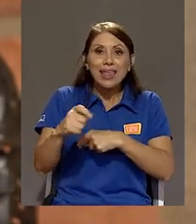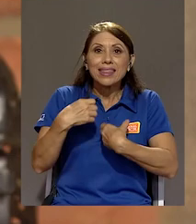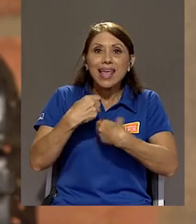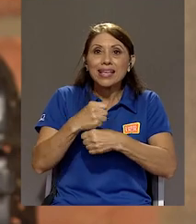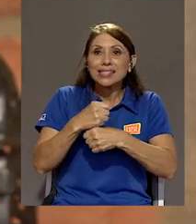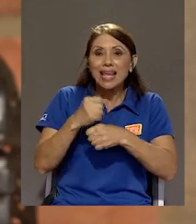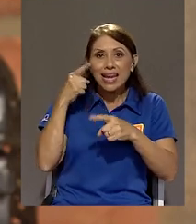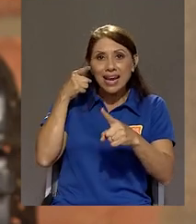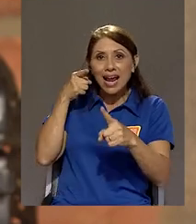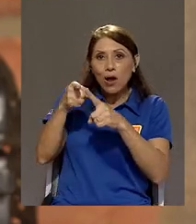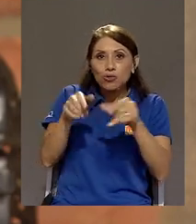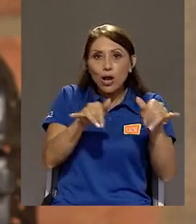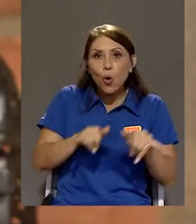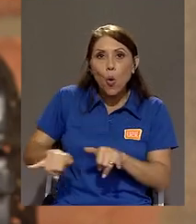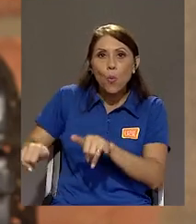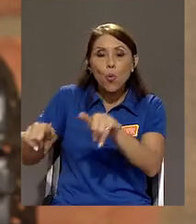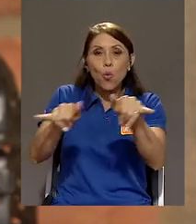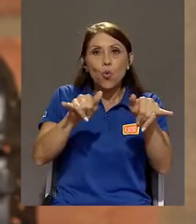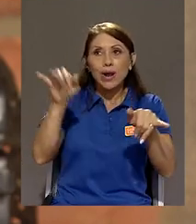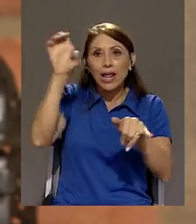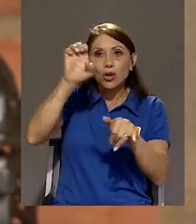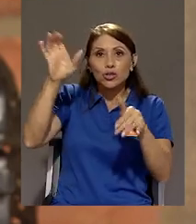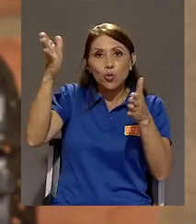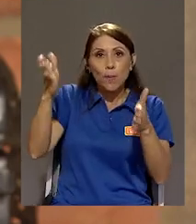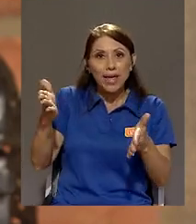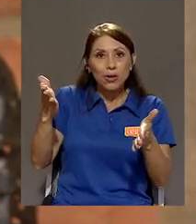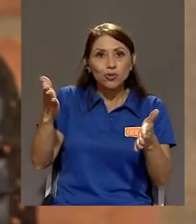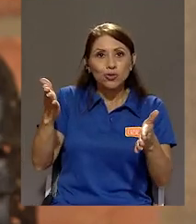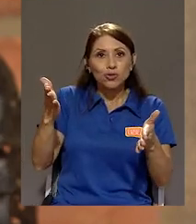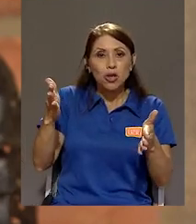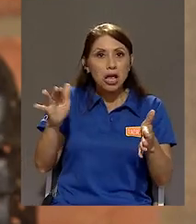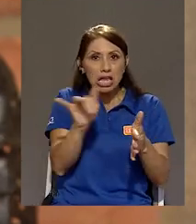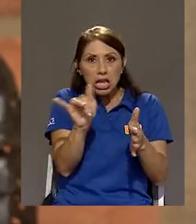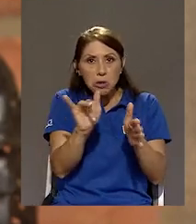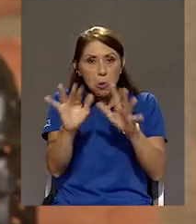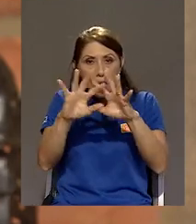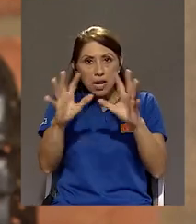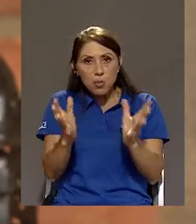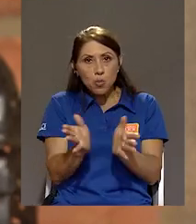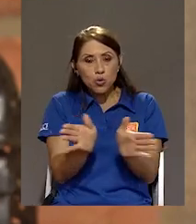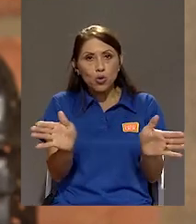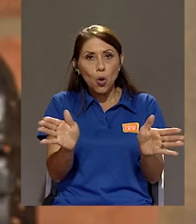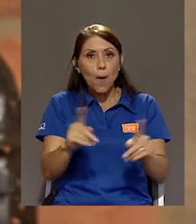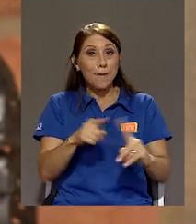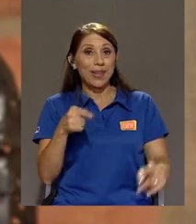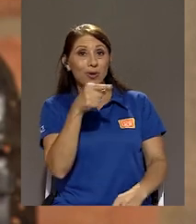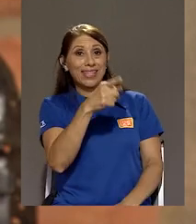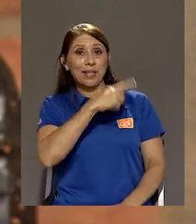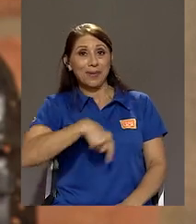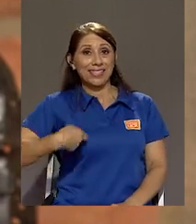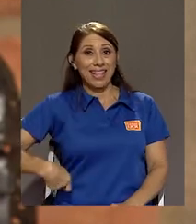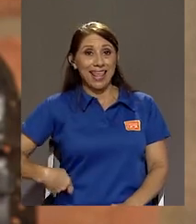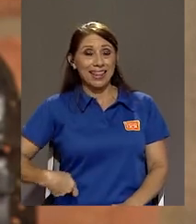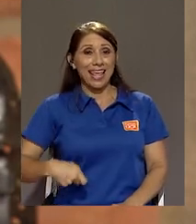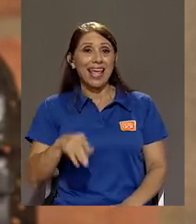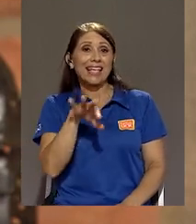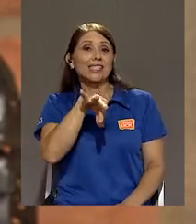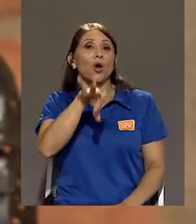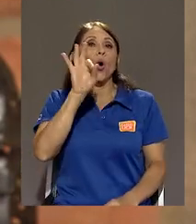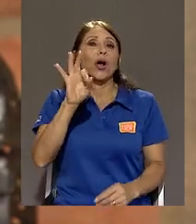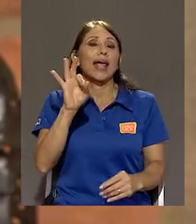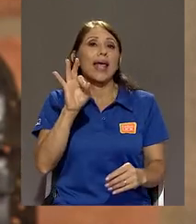europeos, que sufren exactamente el mismo problema y para efectos prácticos el resto del mundo, este presidente escoge